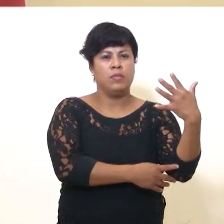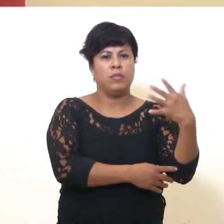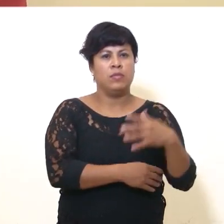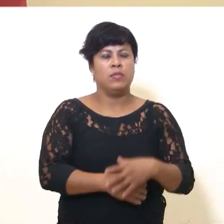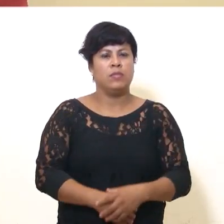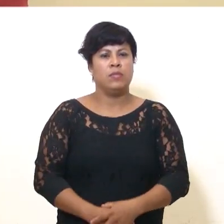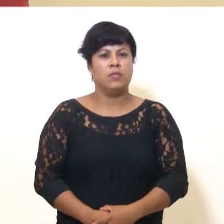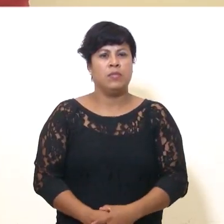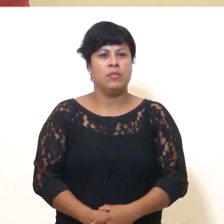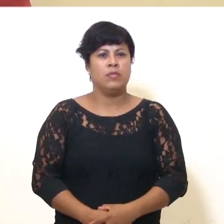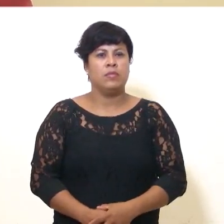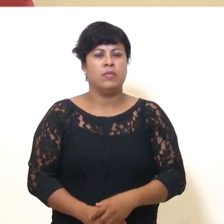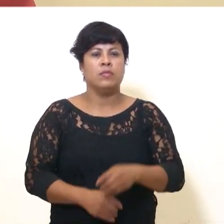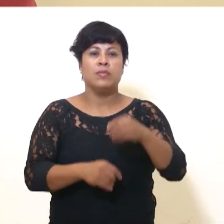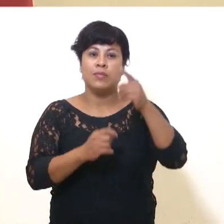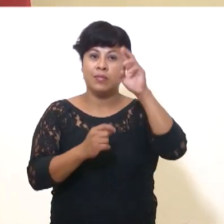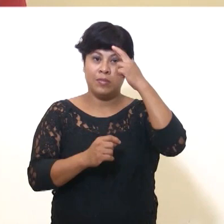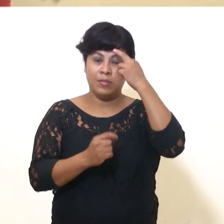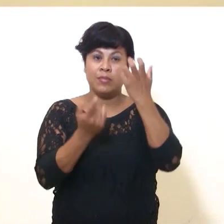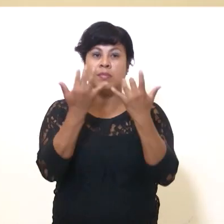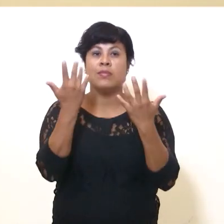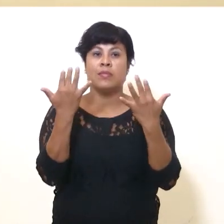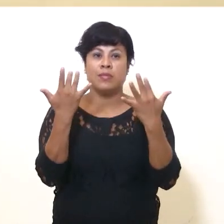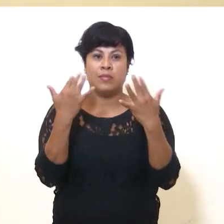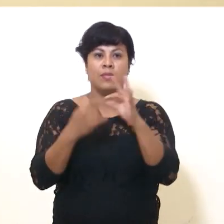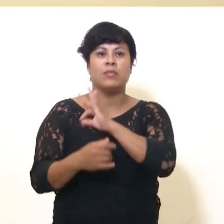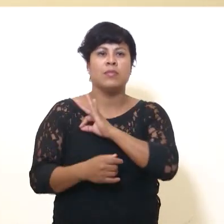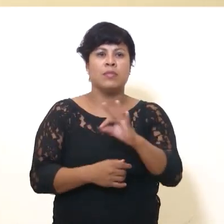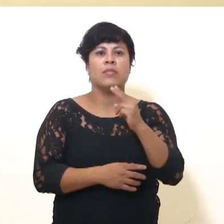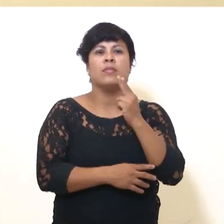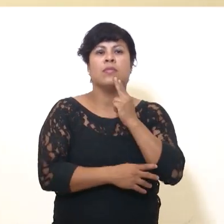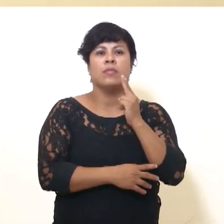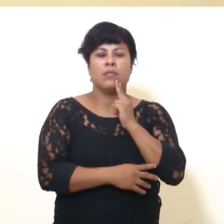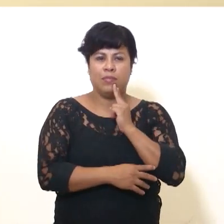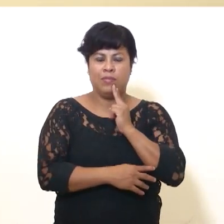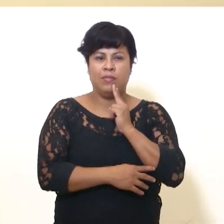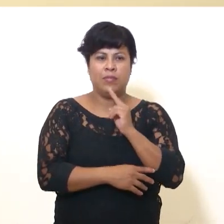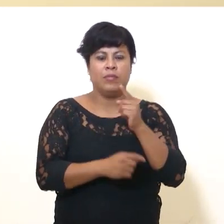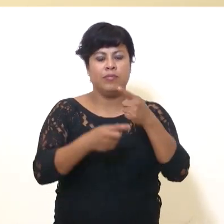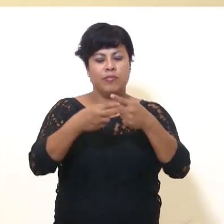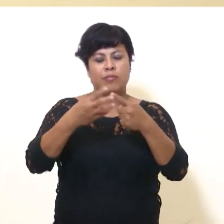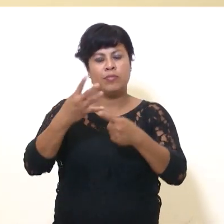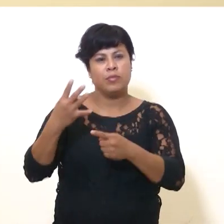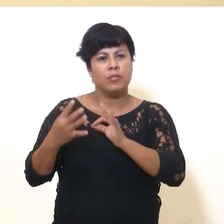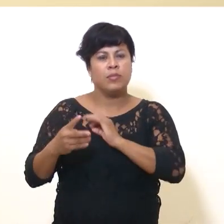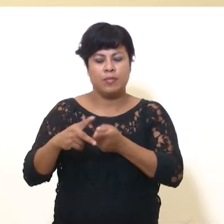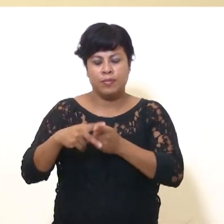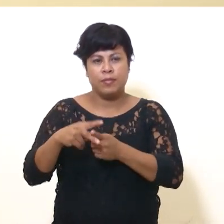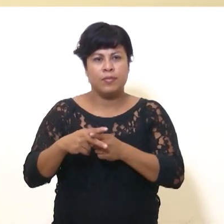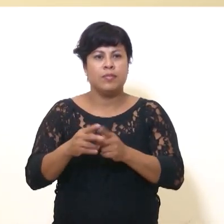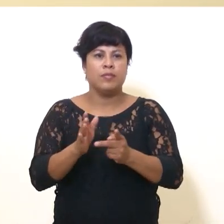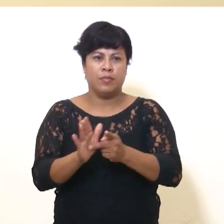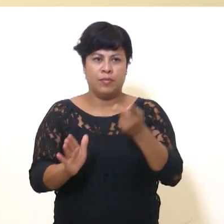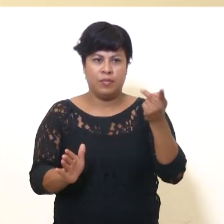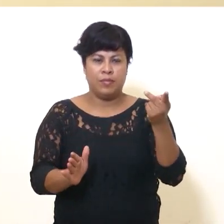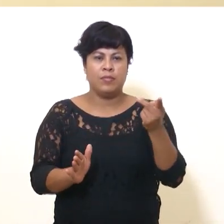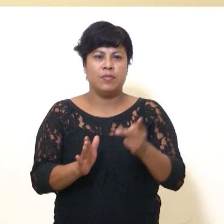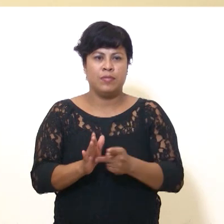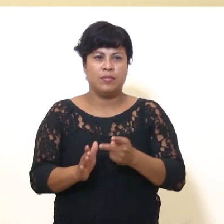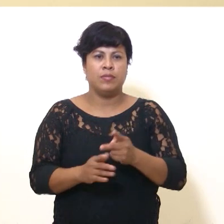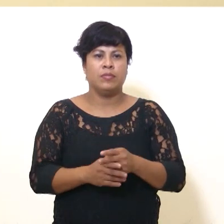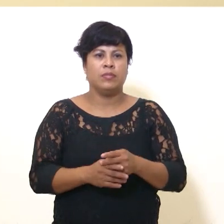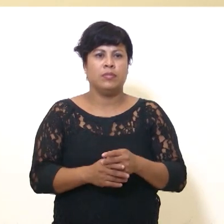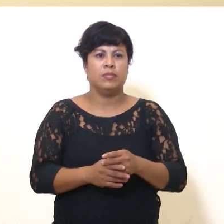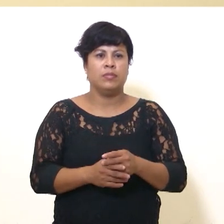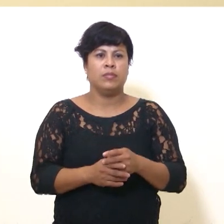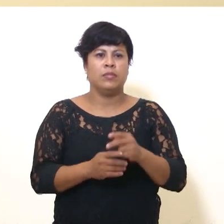número 5. Con los deditos de nuestra mano los podemos ir contando. Nuevamente,